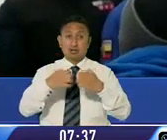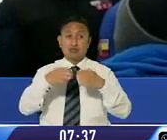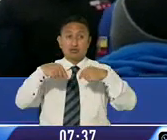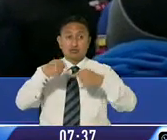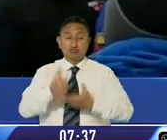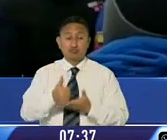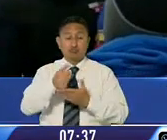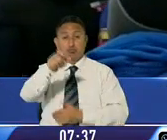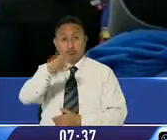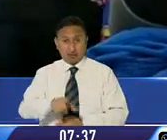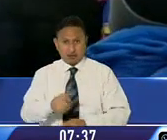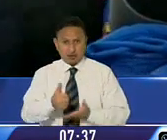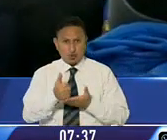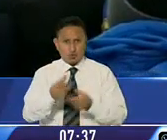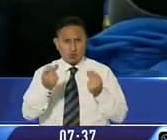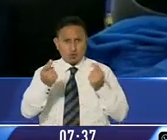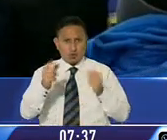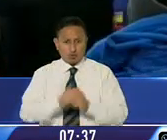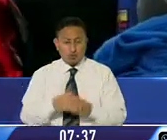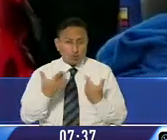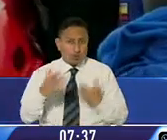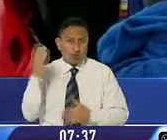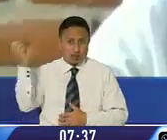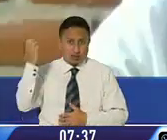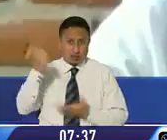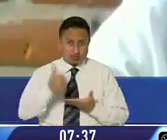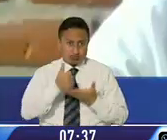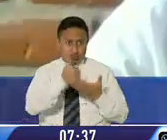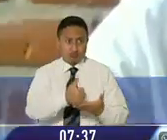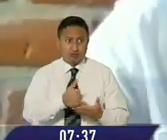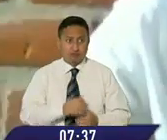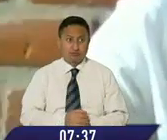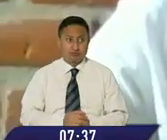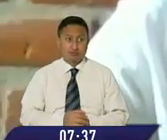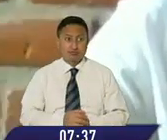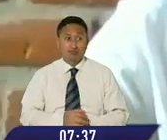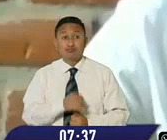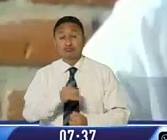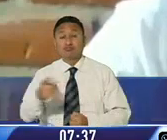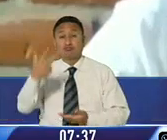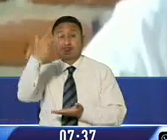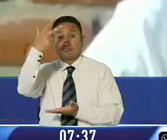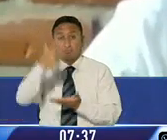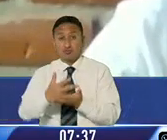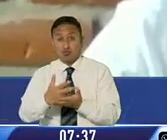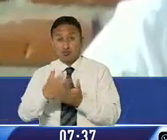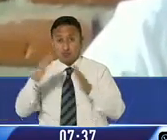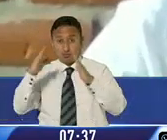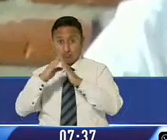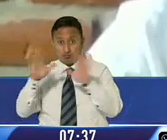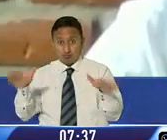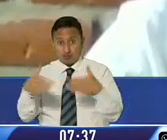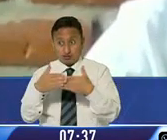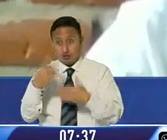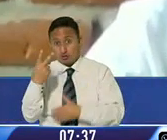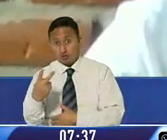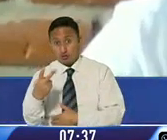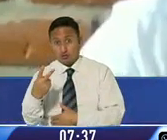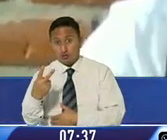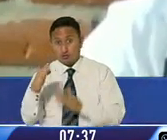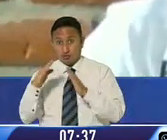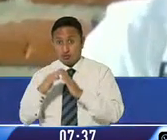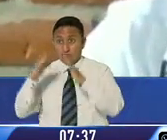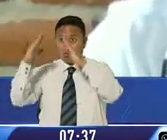asistir a los montañistas en casos de emergencia. El refugio del Chimborazo está cerrado. Son 2 refugios de